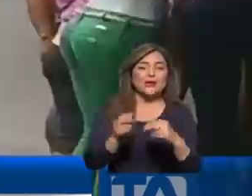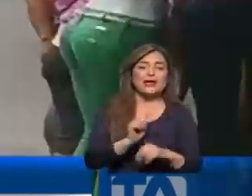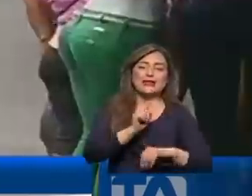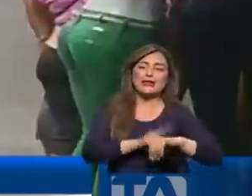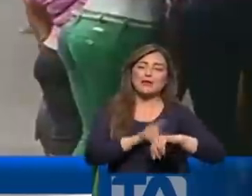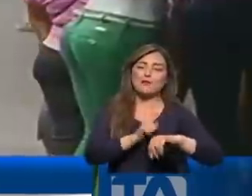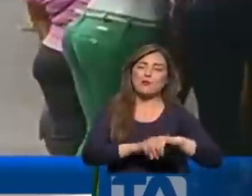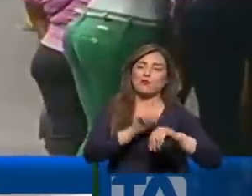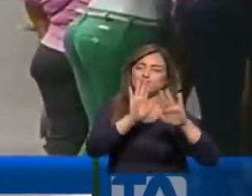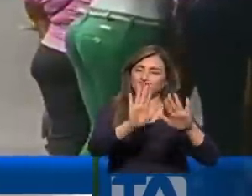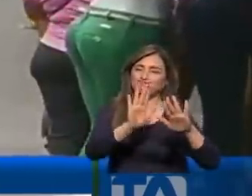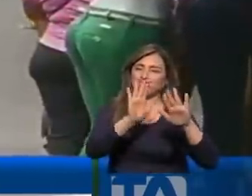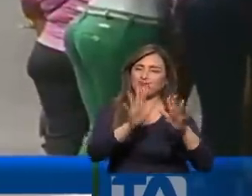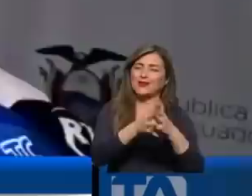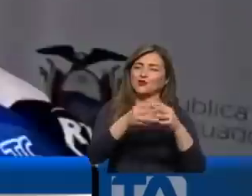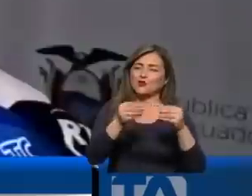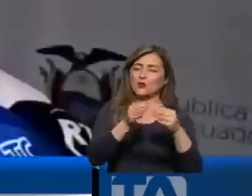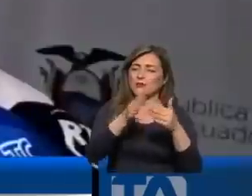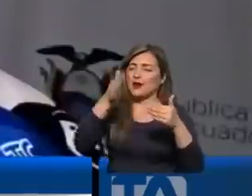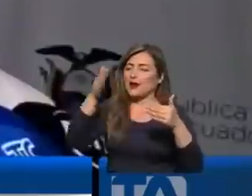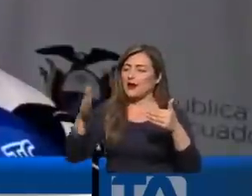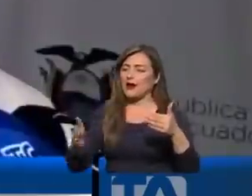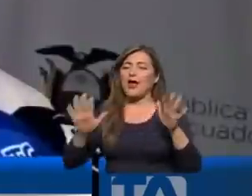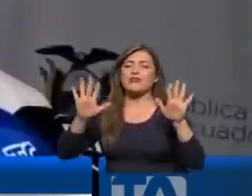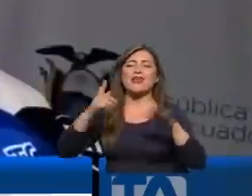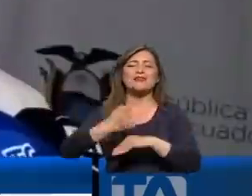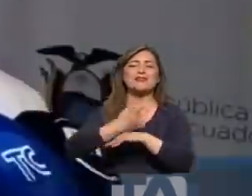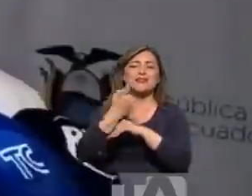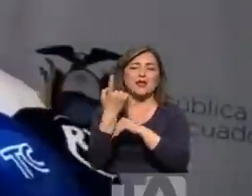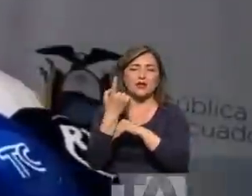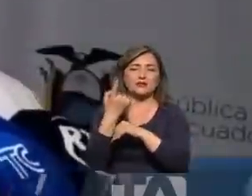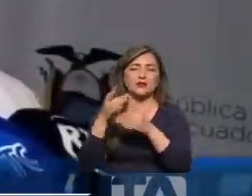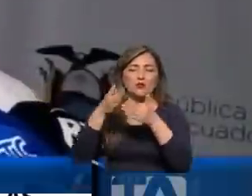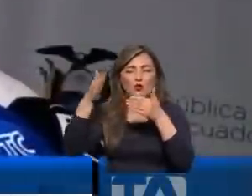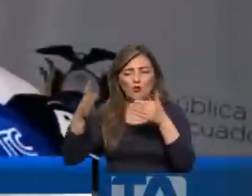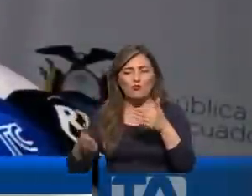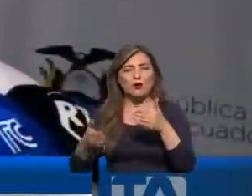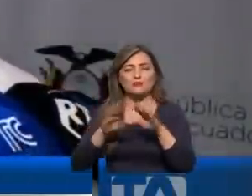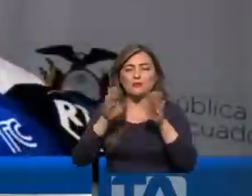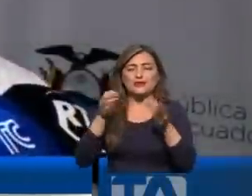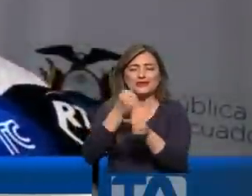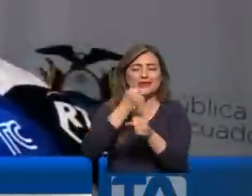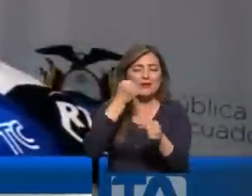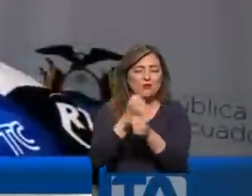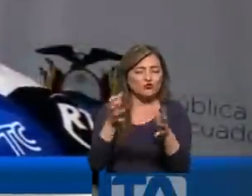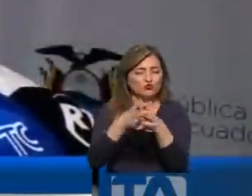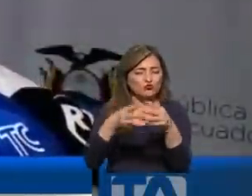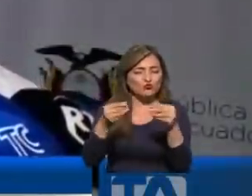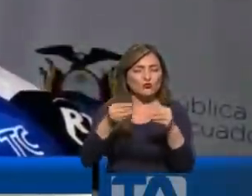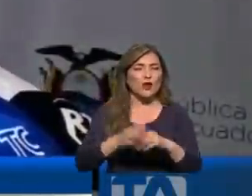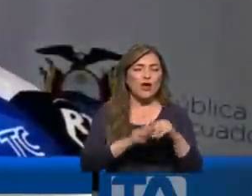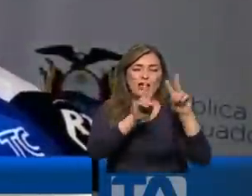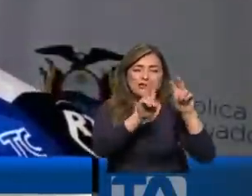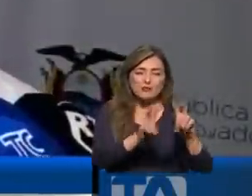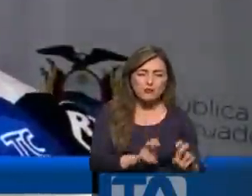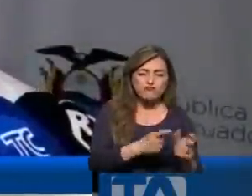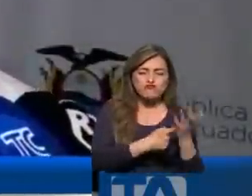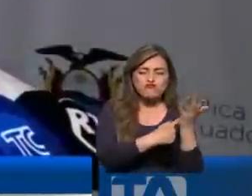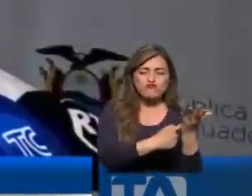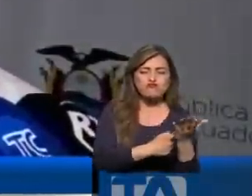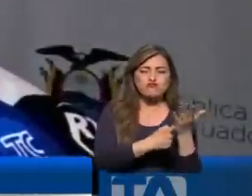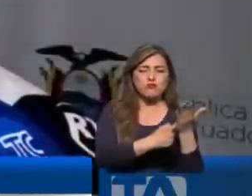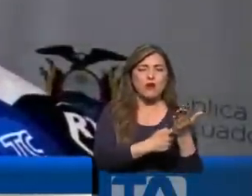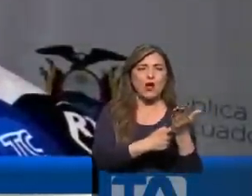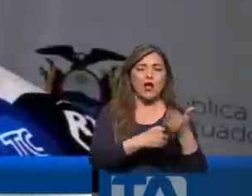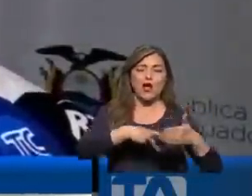plazo para conformar mesas de trabajo. Los temas que tienen que ver con el gobierno se van a ir asignando o se van a ir dilatando en cada una de las instancias. Tema de